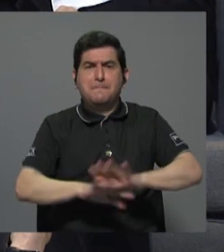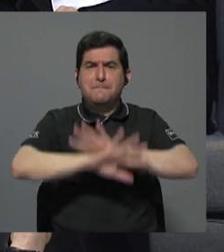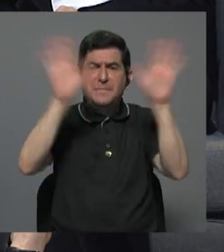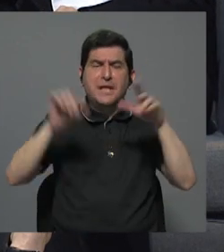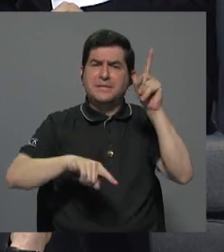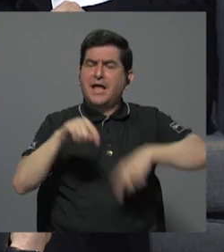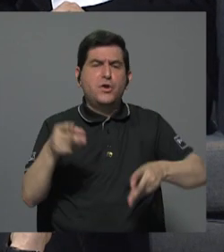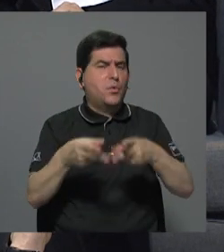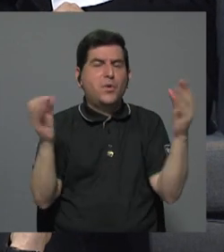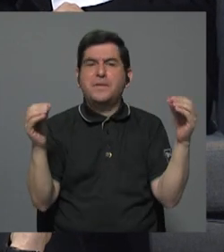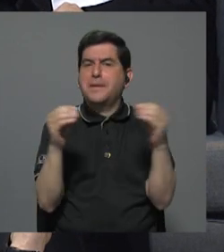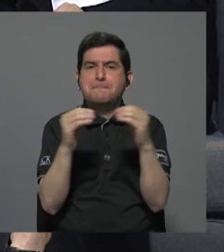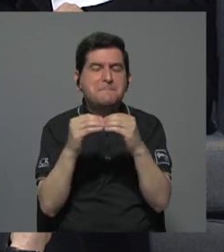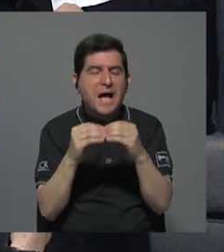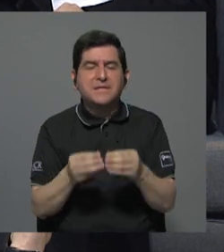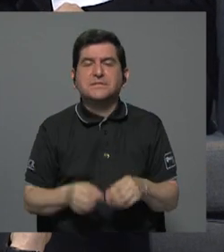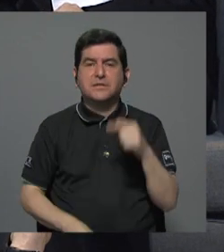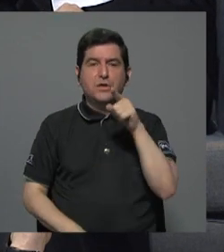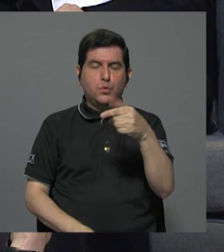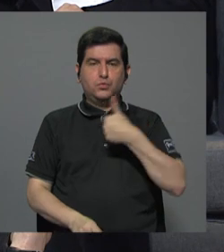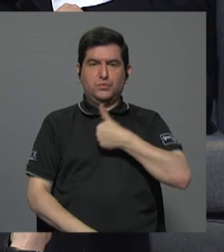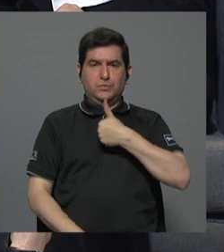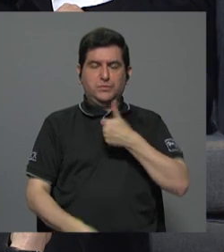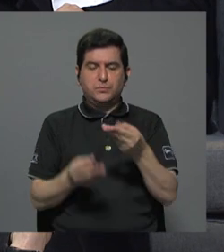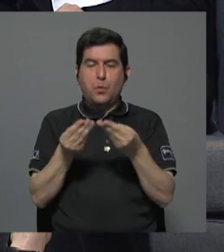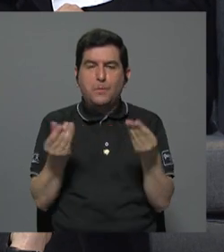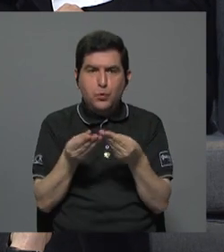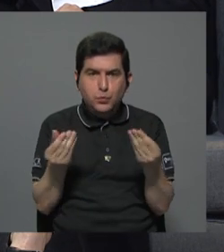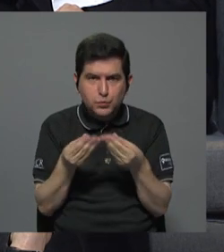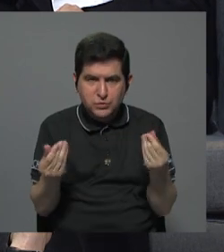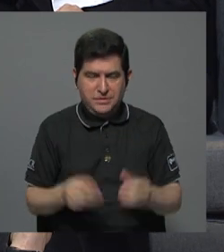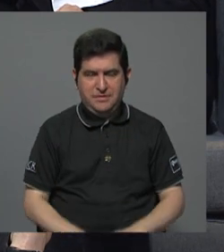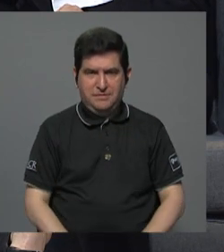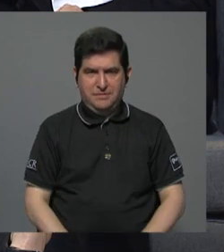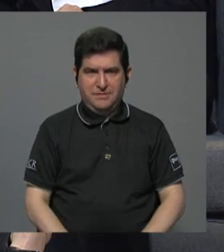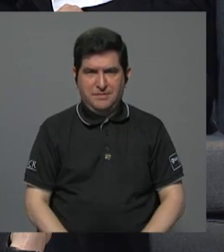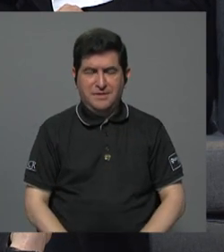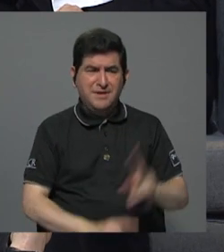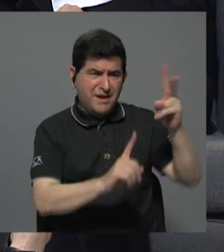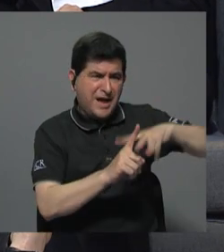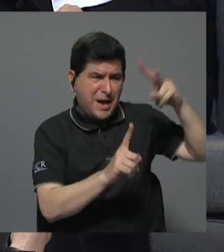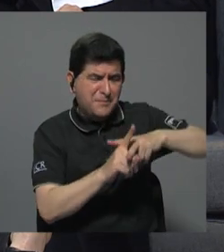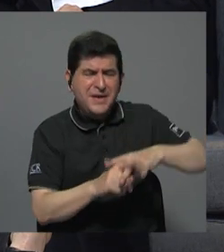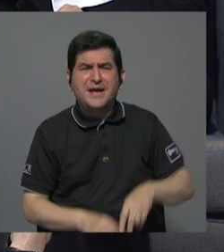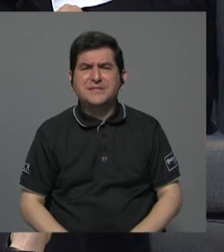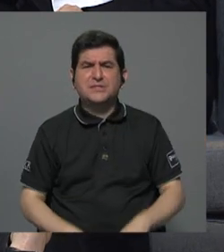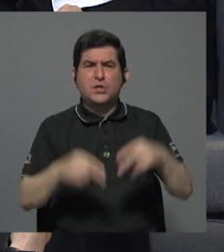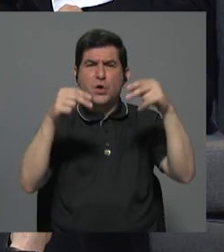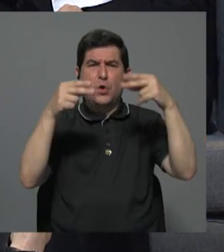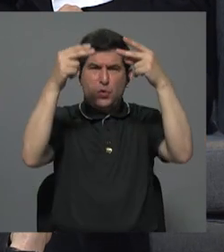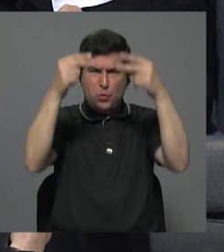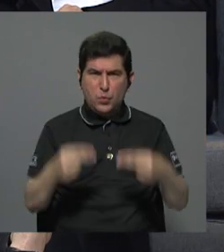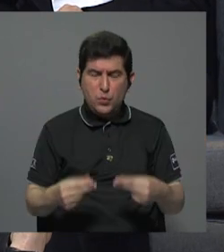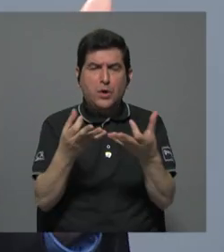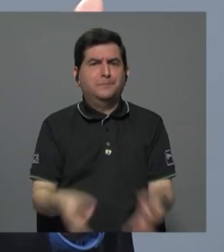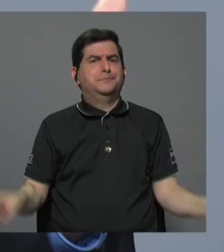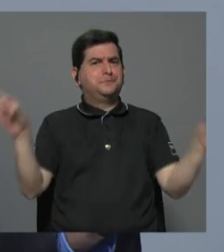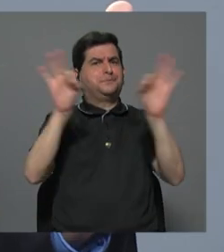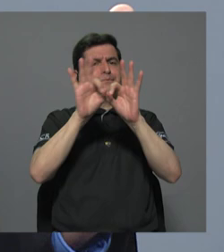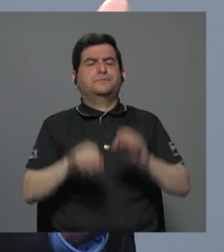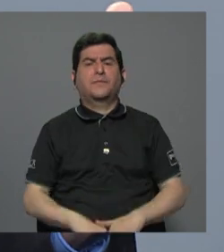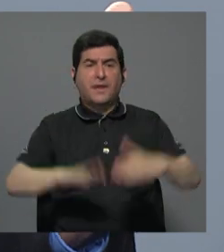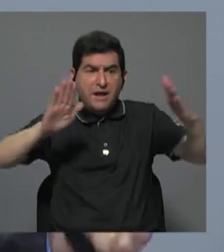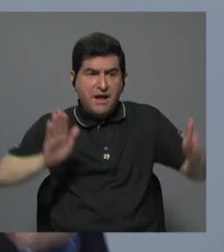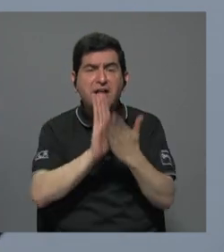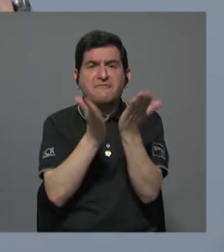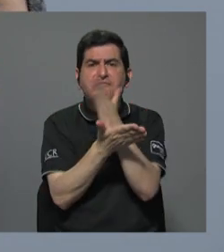usted no puede gastar más de lo que produce desde esa perspectiva las ejecuciones de presupuesto también es un elemento que es fundamental porque esto nos